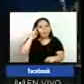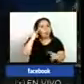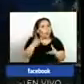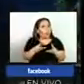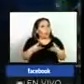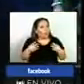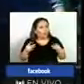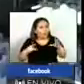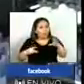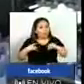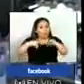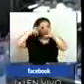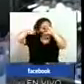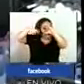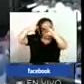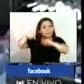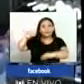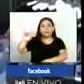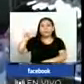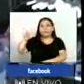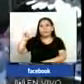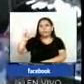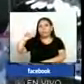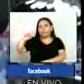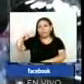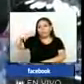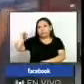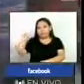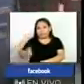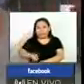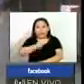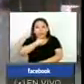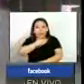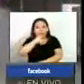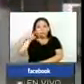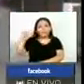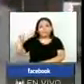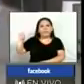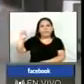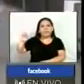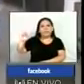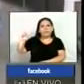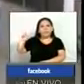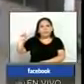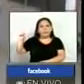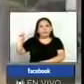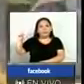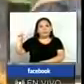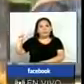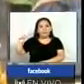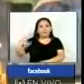estos. Imágenes de Enrique López, Noticiero Hechos, Melisa Galicia.